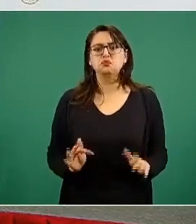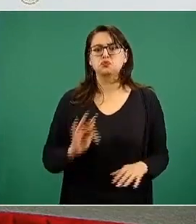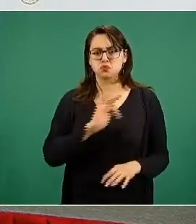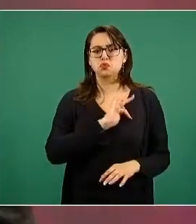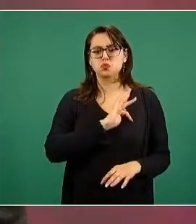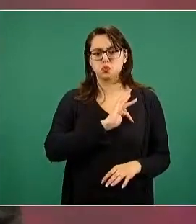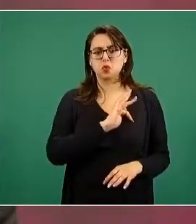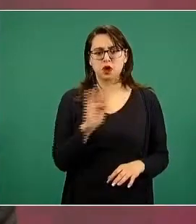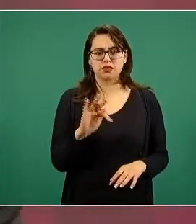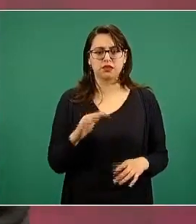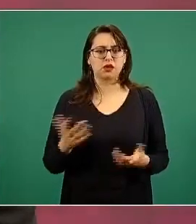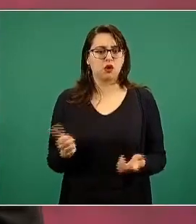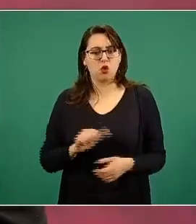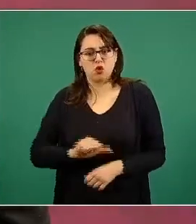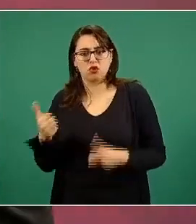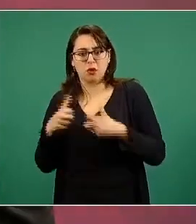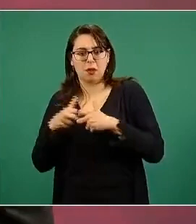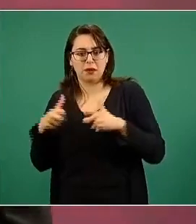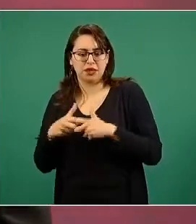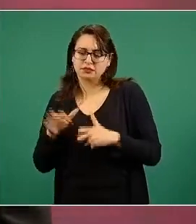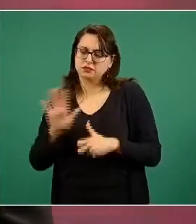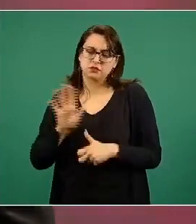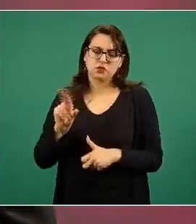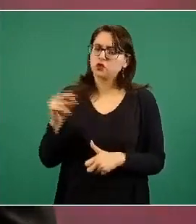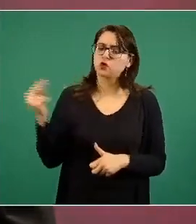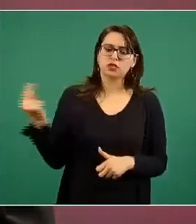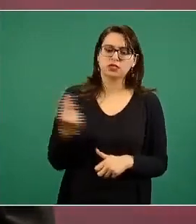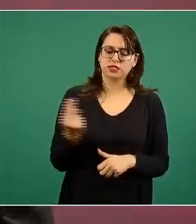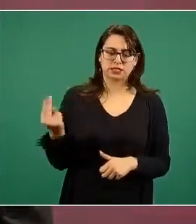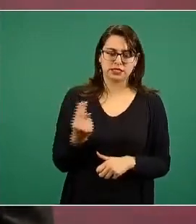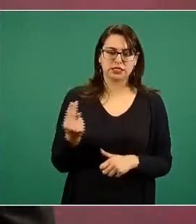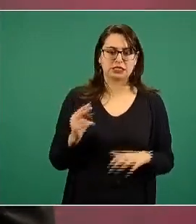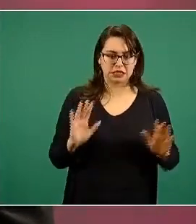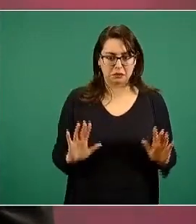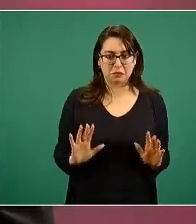disminuir el uso de los equipos de protección personal